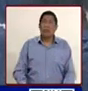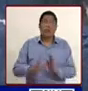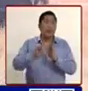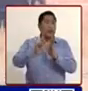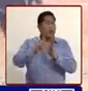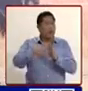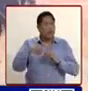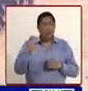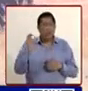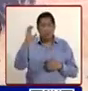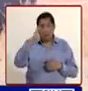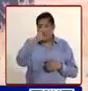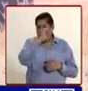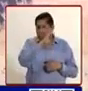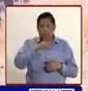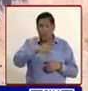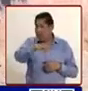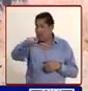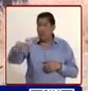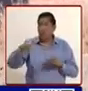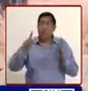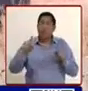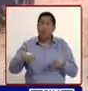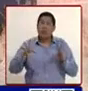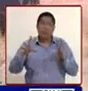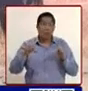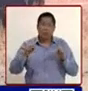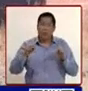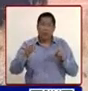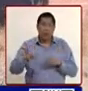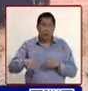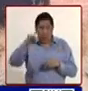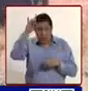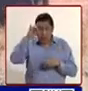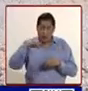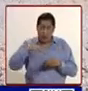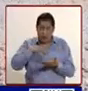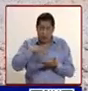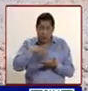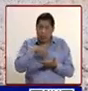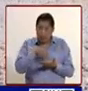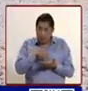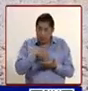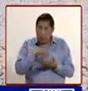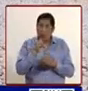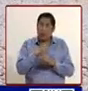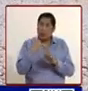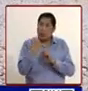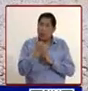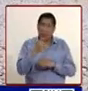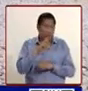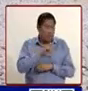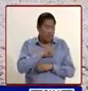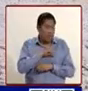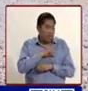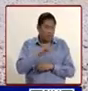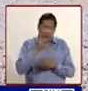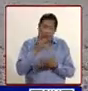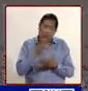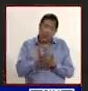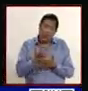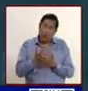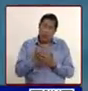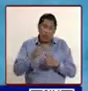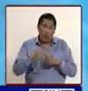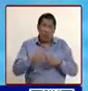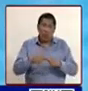Tras una larga búsqueda para dar con el paradero de esta persona, no logramos encontrar su ubicación, situación que la policía también deberá corroborar